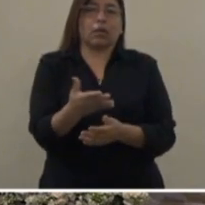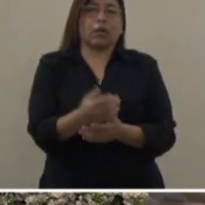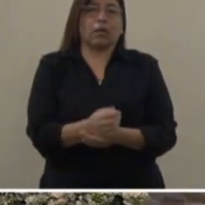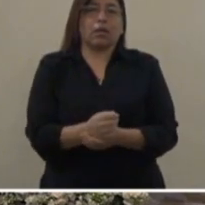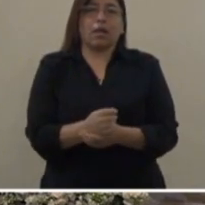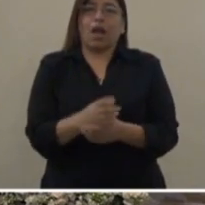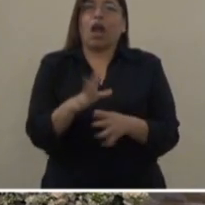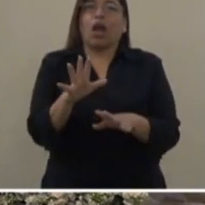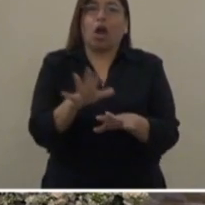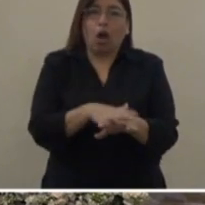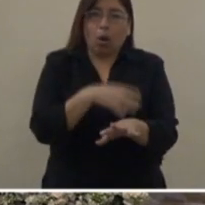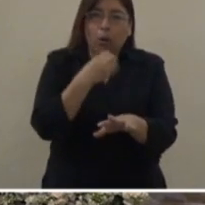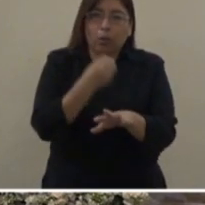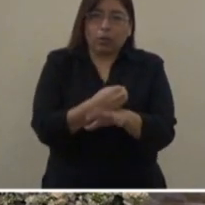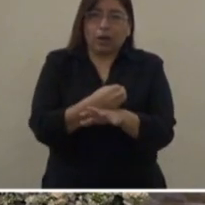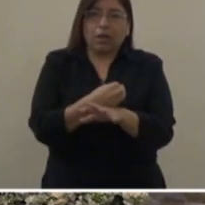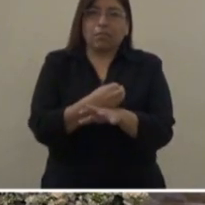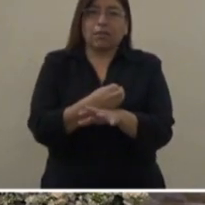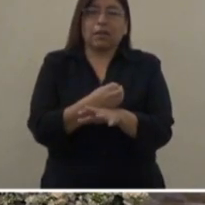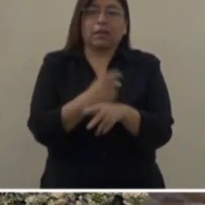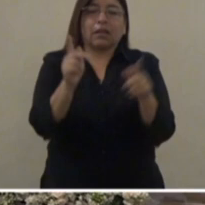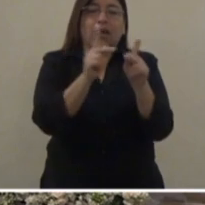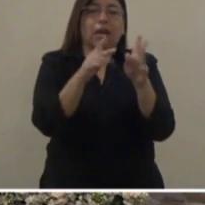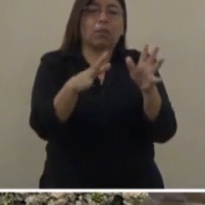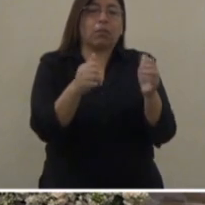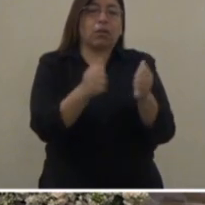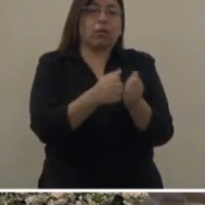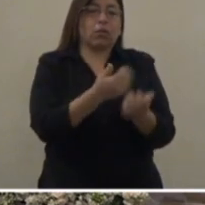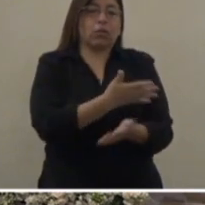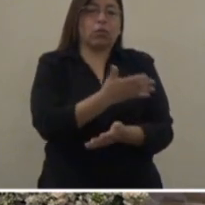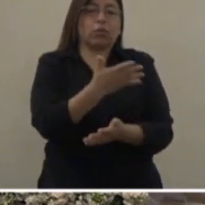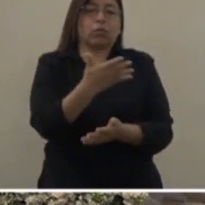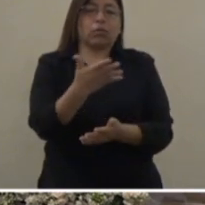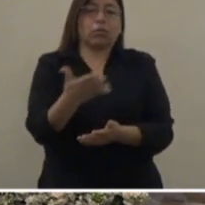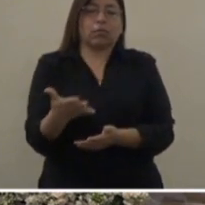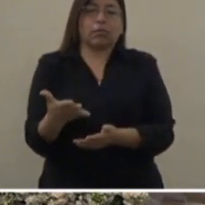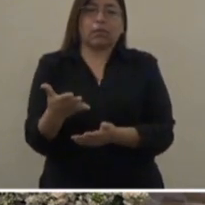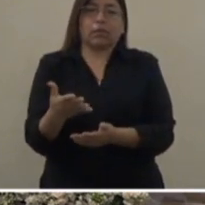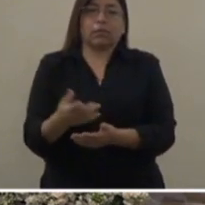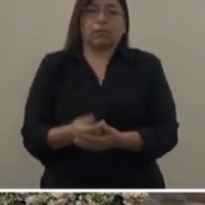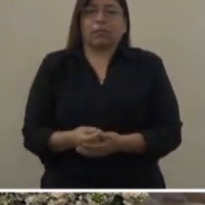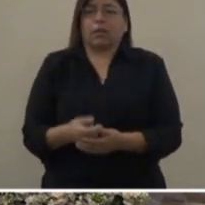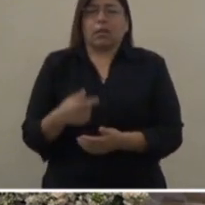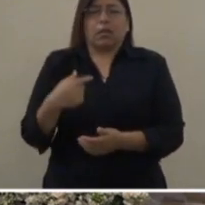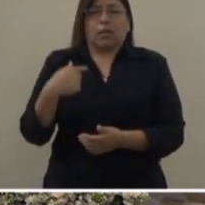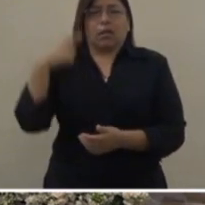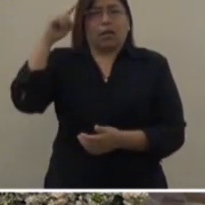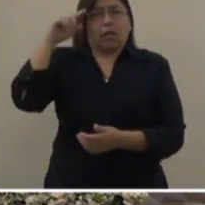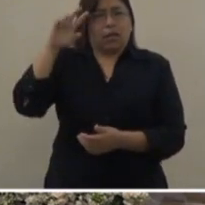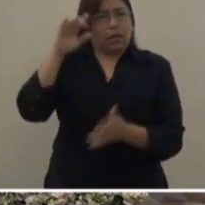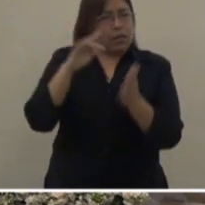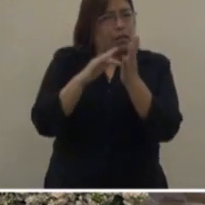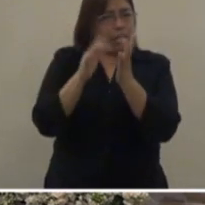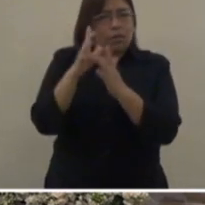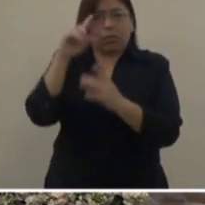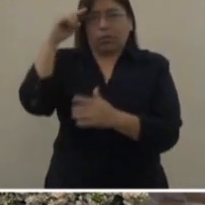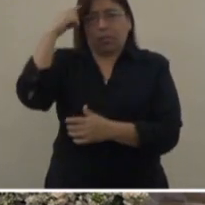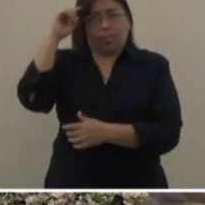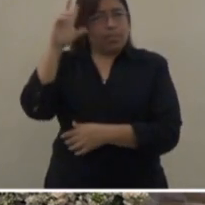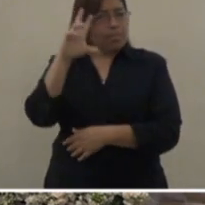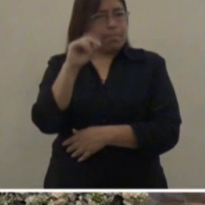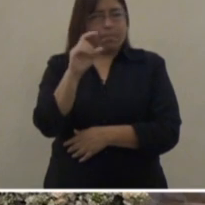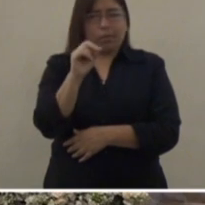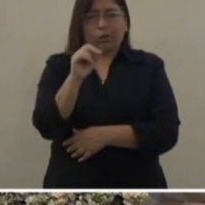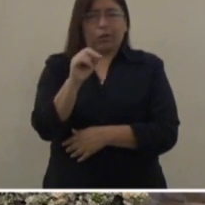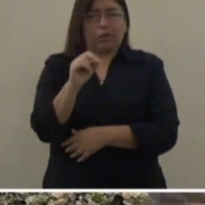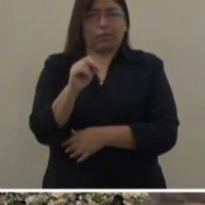dos veces para reiterar que Él no tiene nada en contra. Le